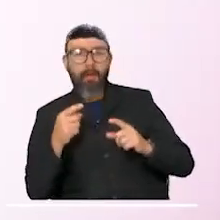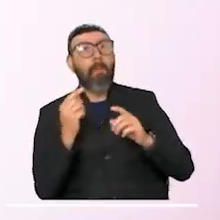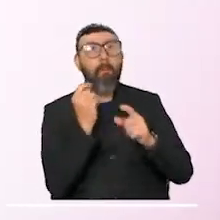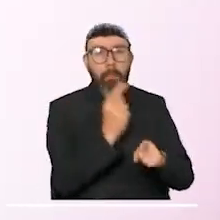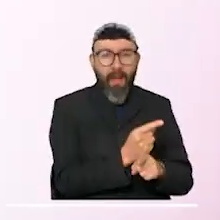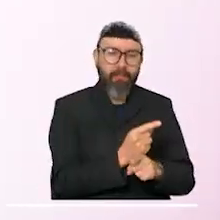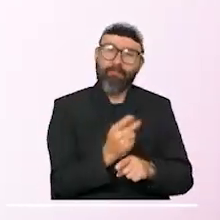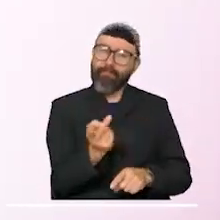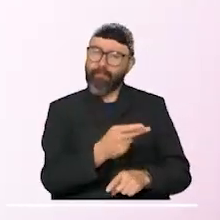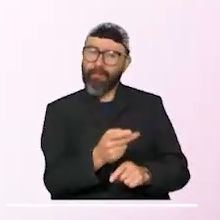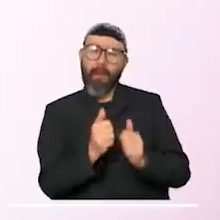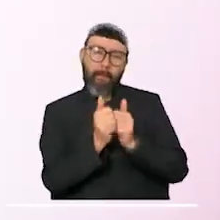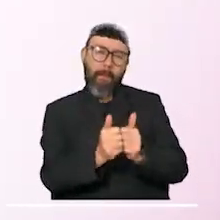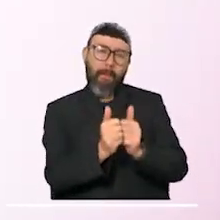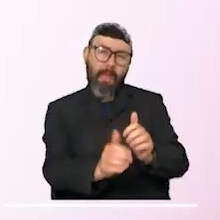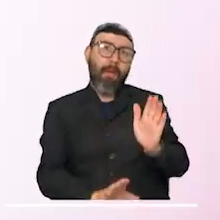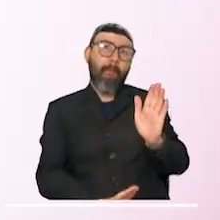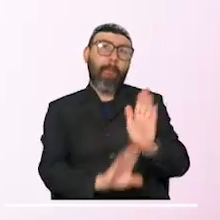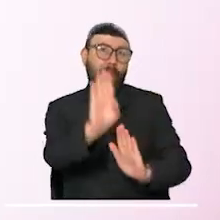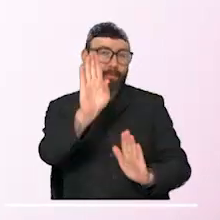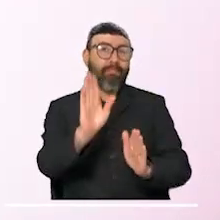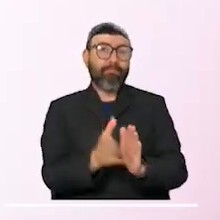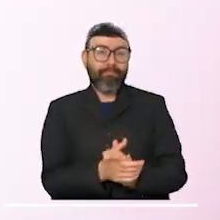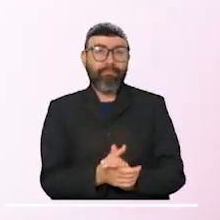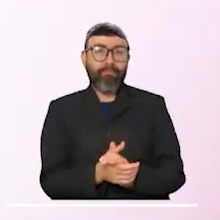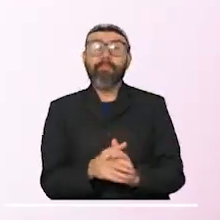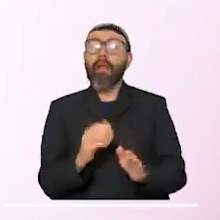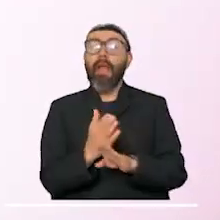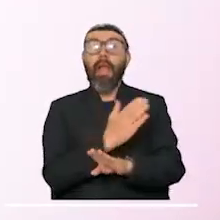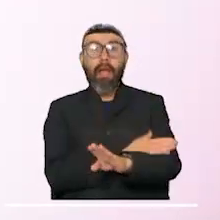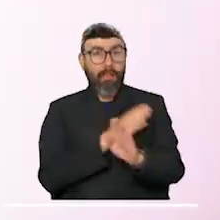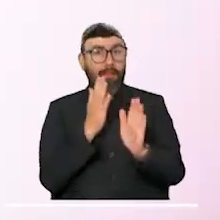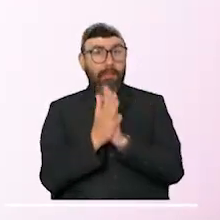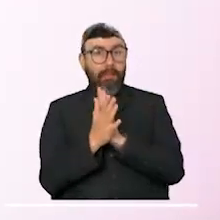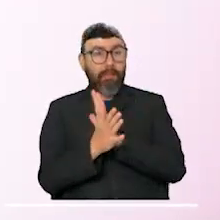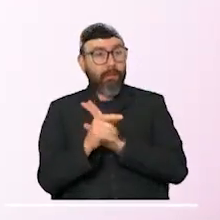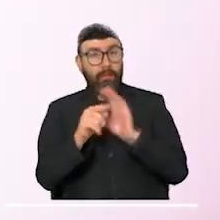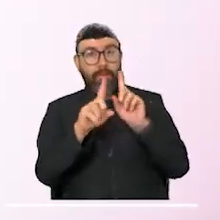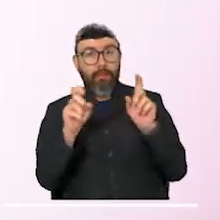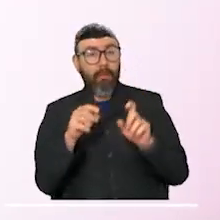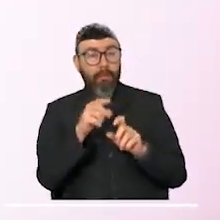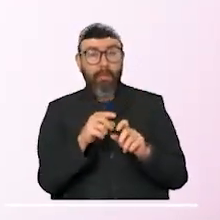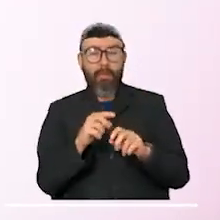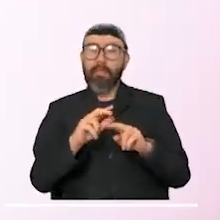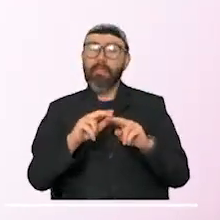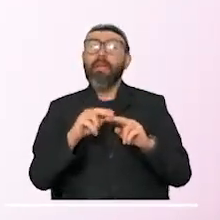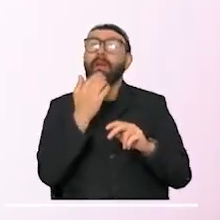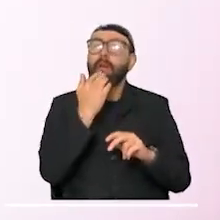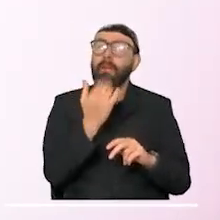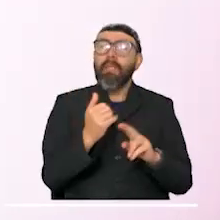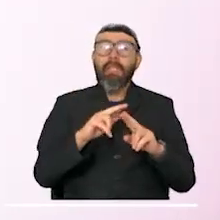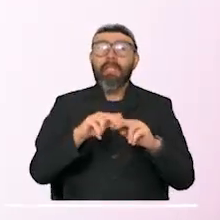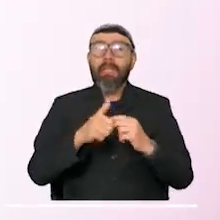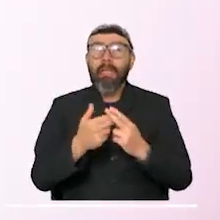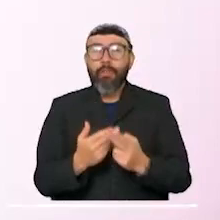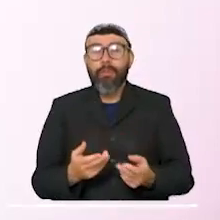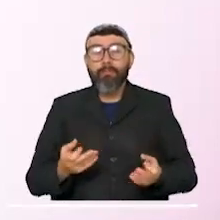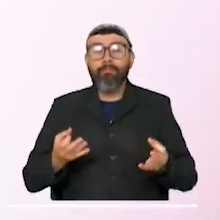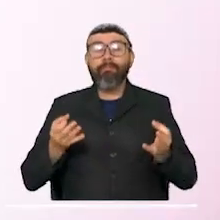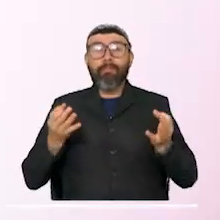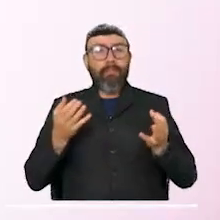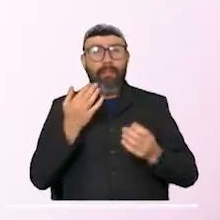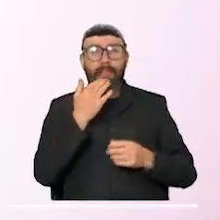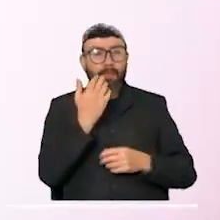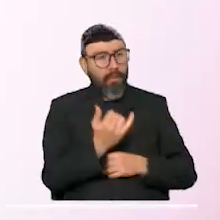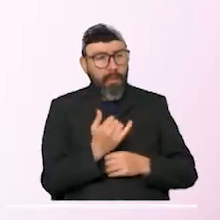construir una relación amorosa incluso lo estábamos hablando ahorita del tema del sexo tántrico entonces las primeras etapas realmente